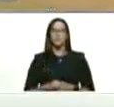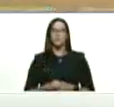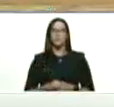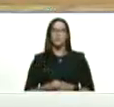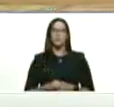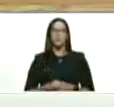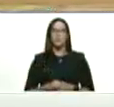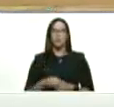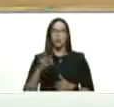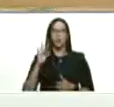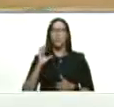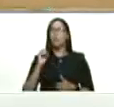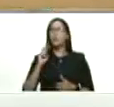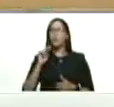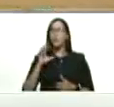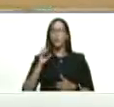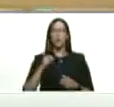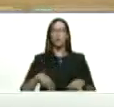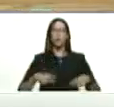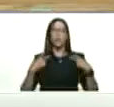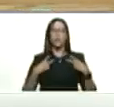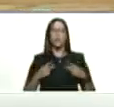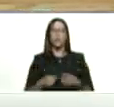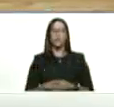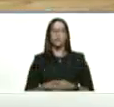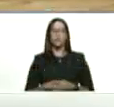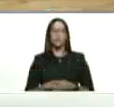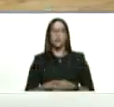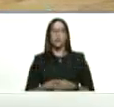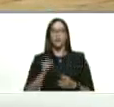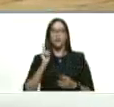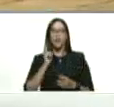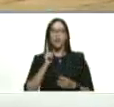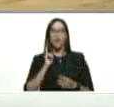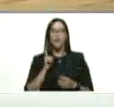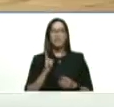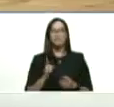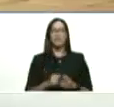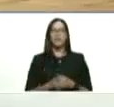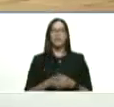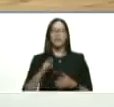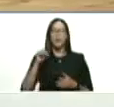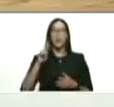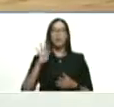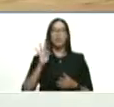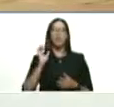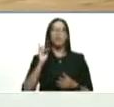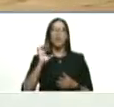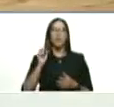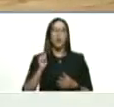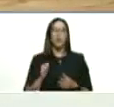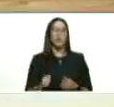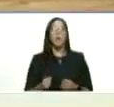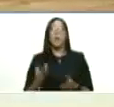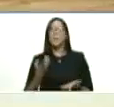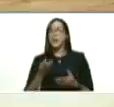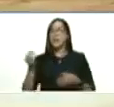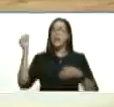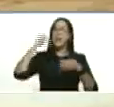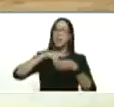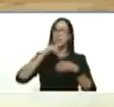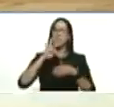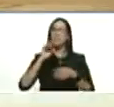Métele fororo a tu vida. Esa va a ser la consigna. Nutrifororo, para que le metas fororo a